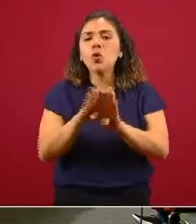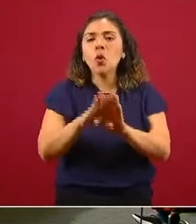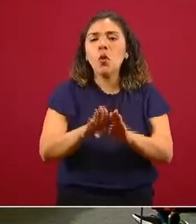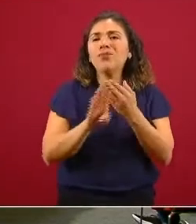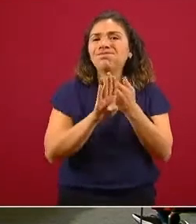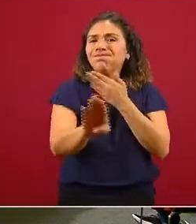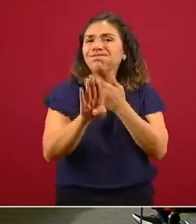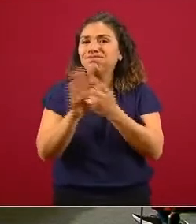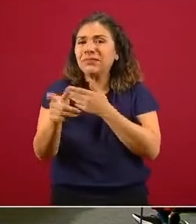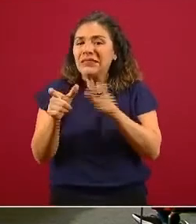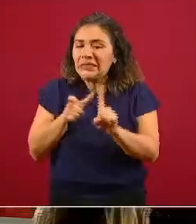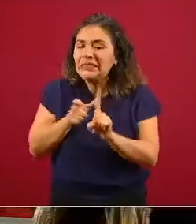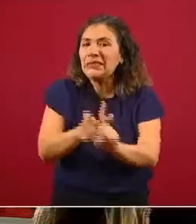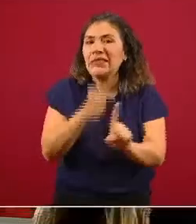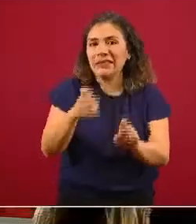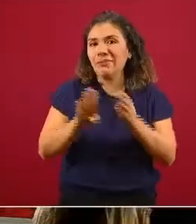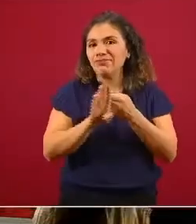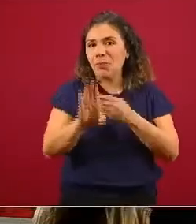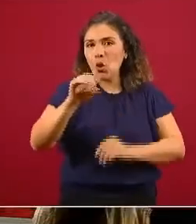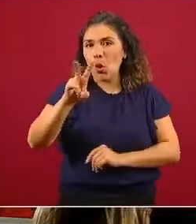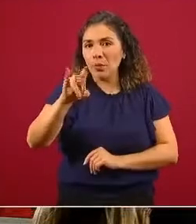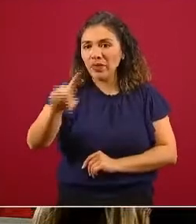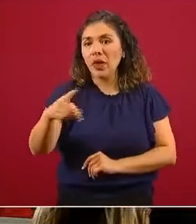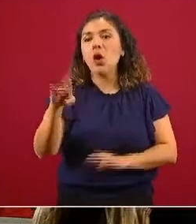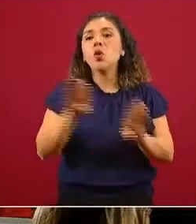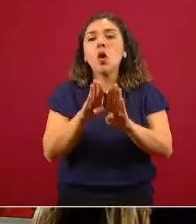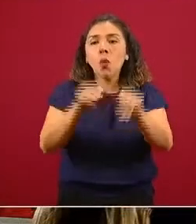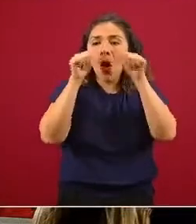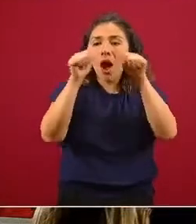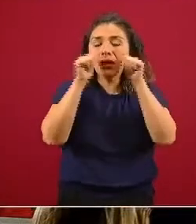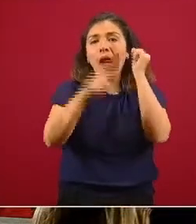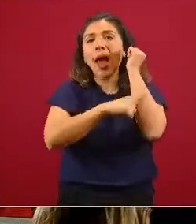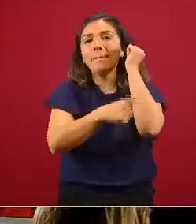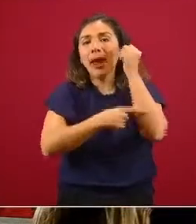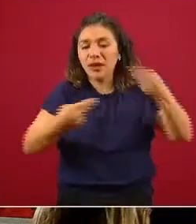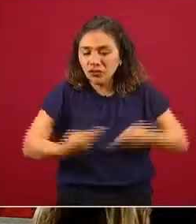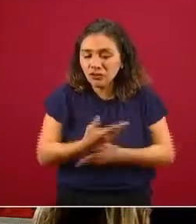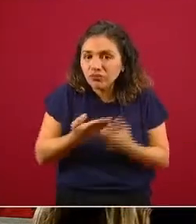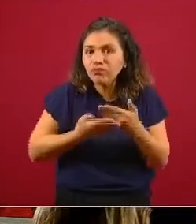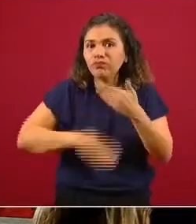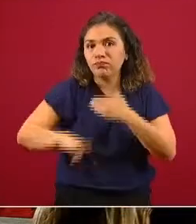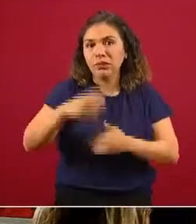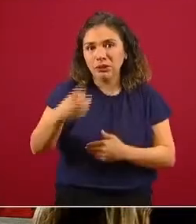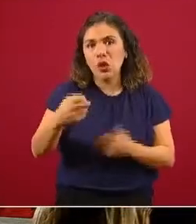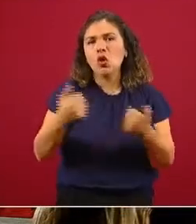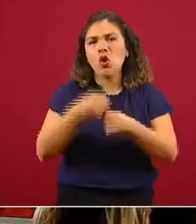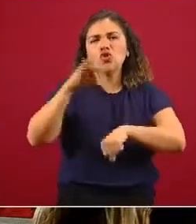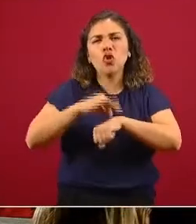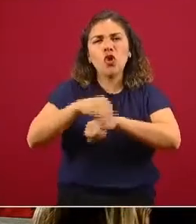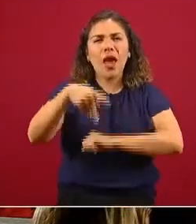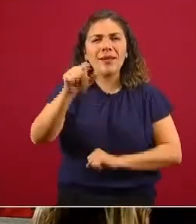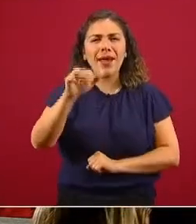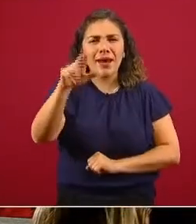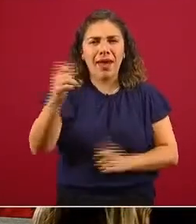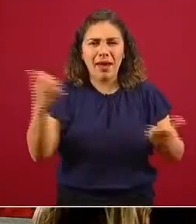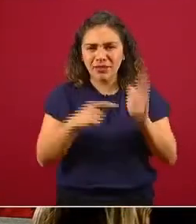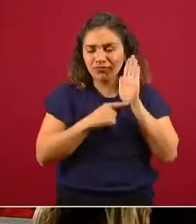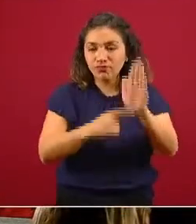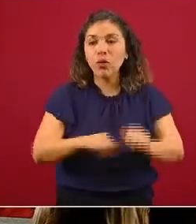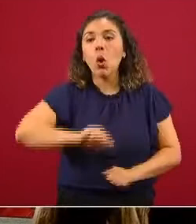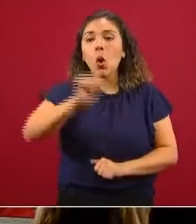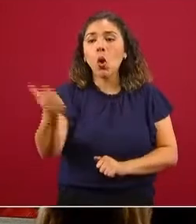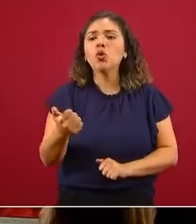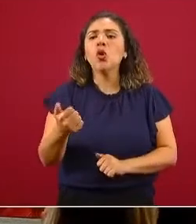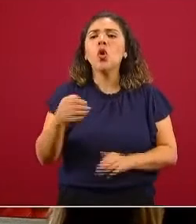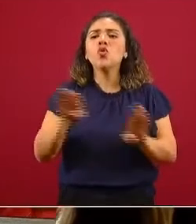la prevención y mitigación de COVID en la atención del embarazo, parto y puerperio, que presentó aquí la doctora Carla Berdichevsky,